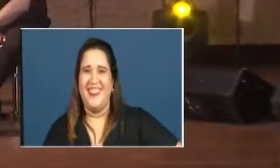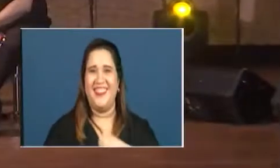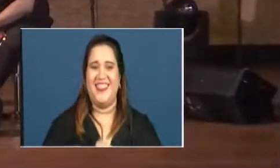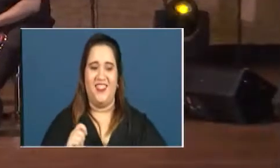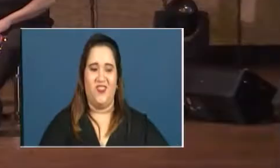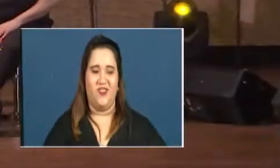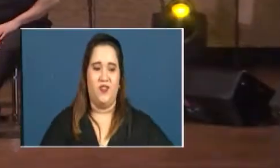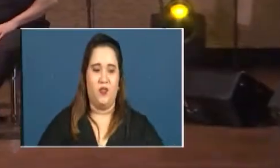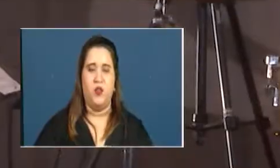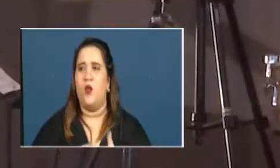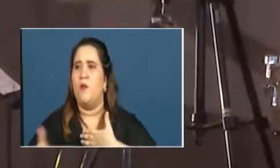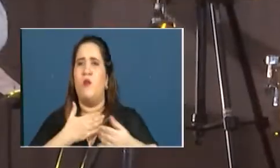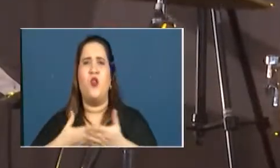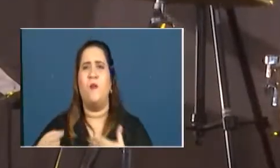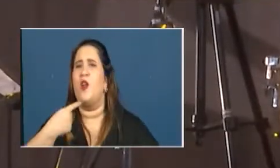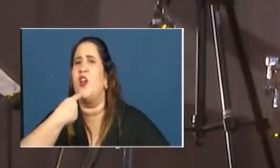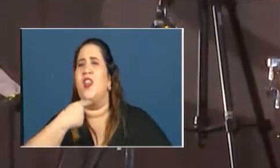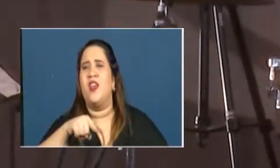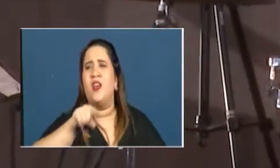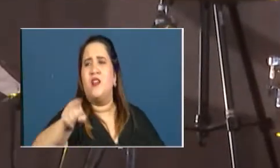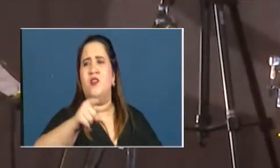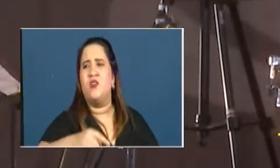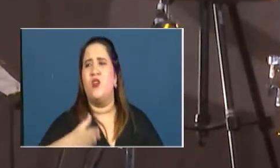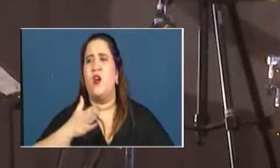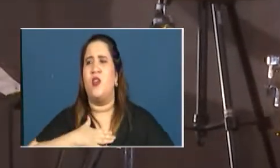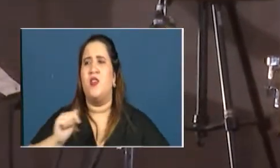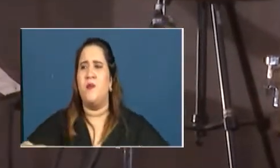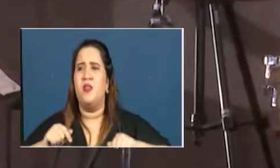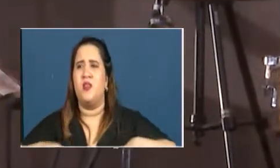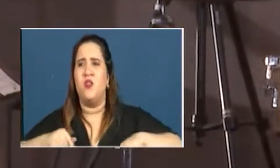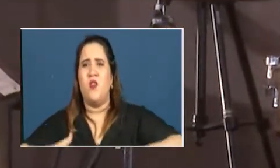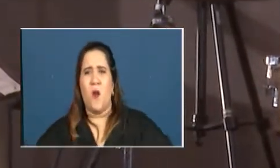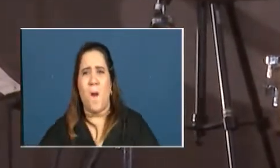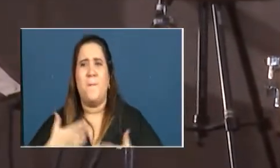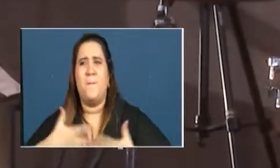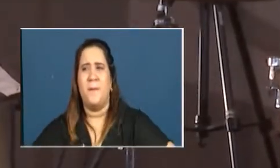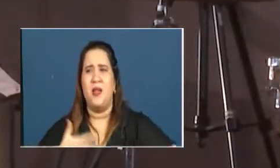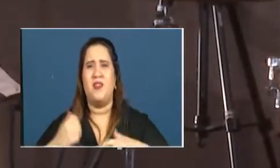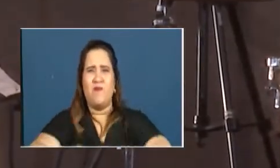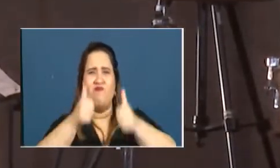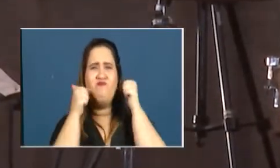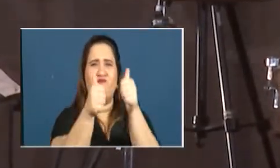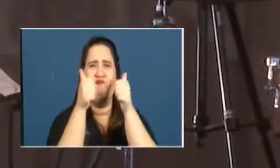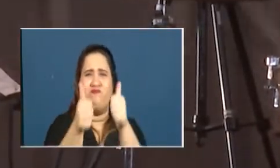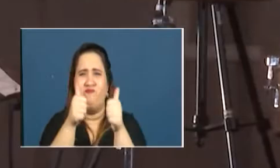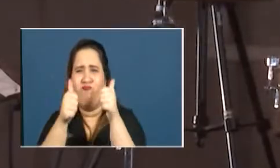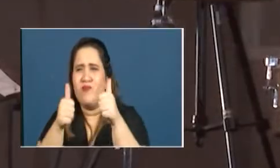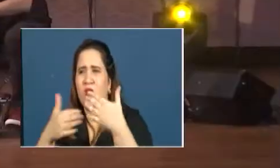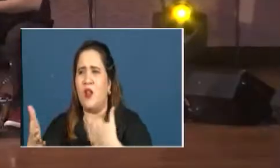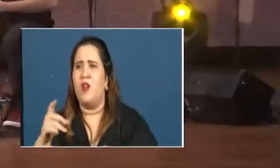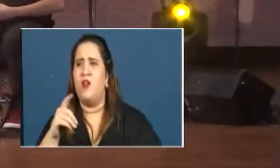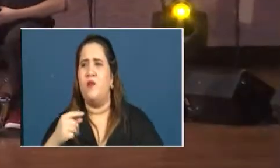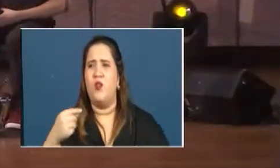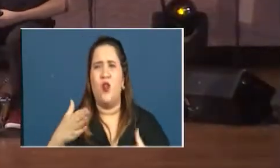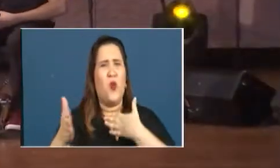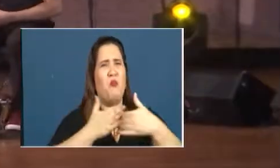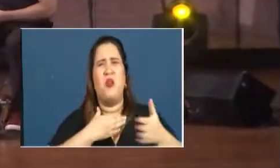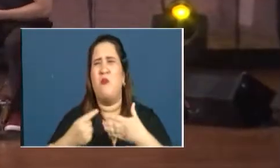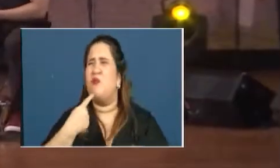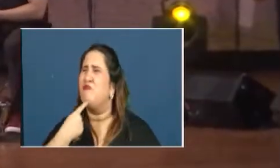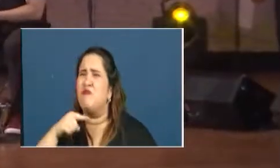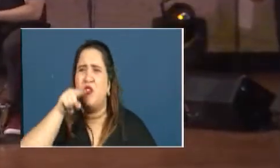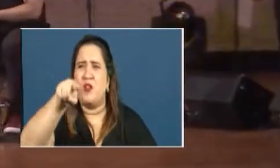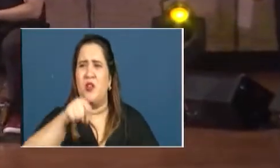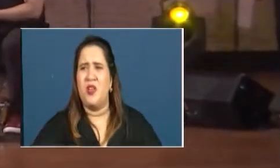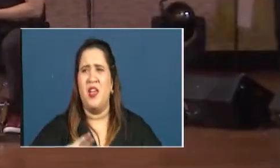¡Ey! Ay, no me importa lo que digan, yo aquí me siento curado. Ay, no me importa lo que digan, esta es